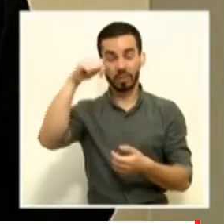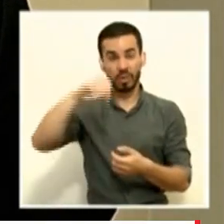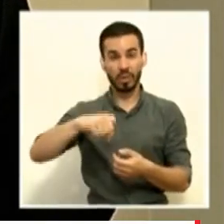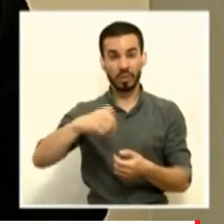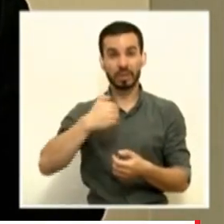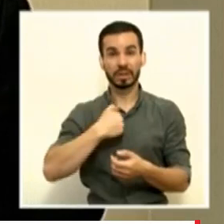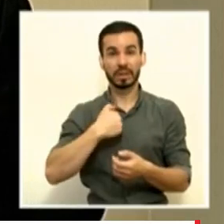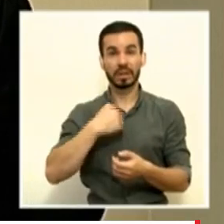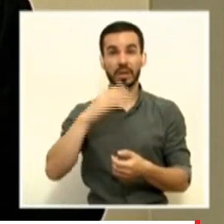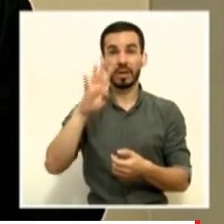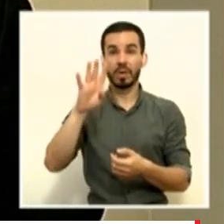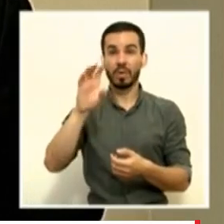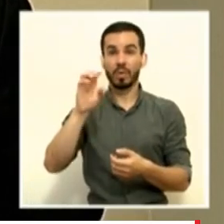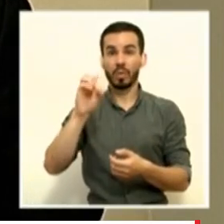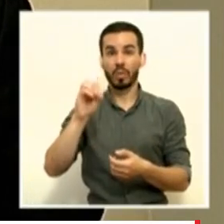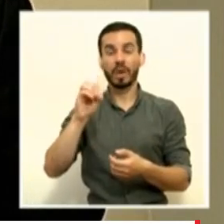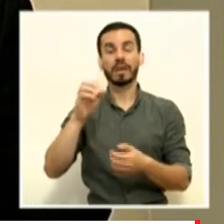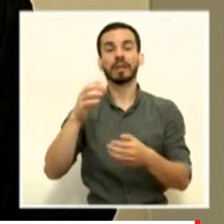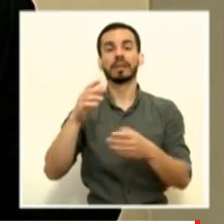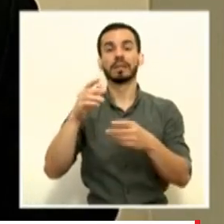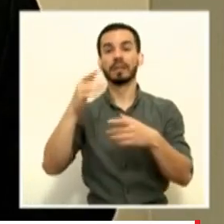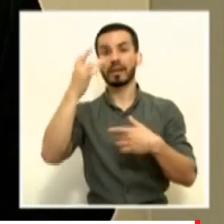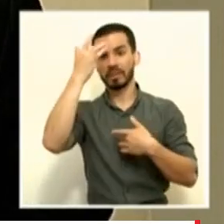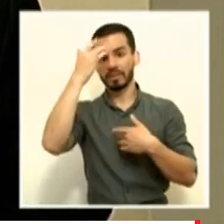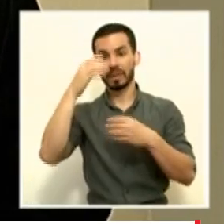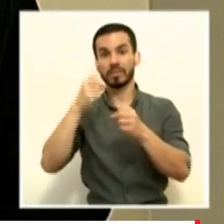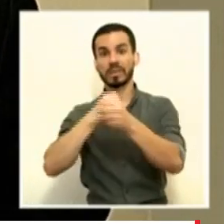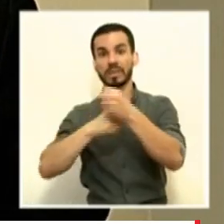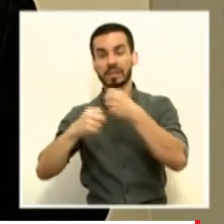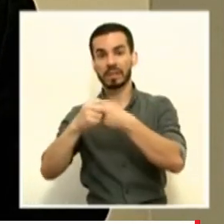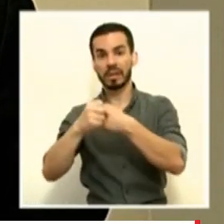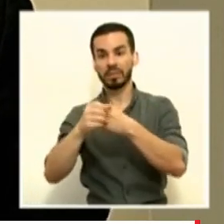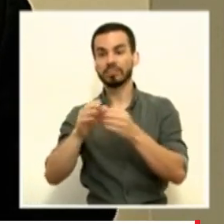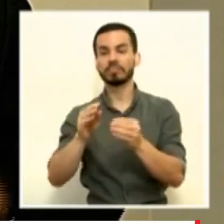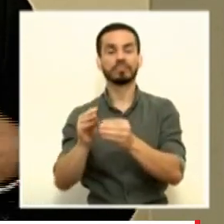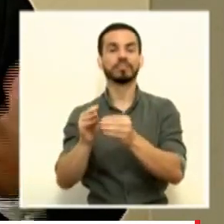equivoco, tiene 40 pacientes en salón y 15